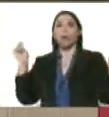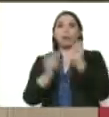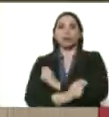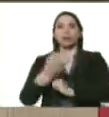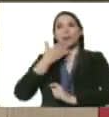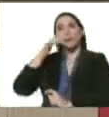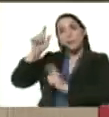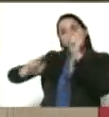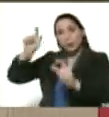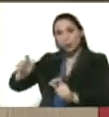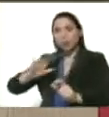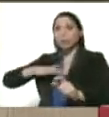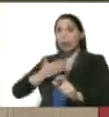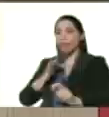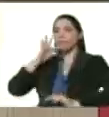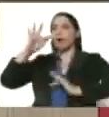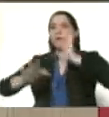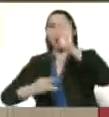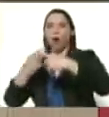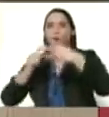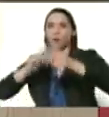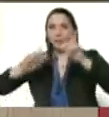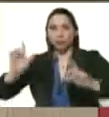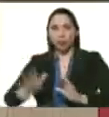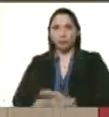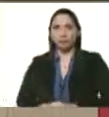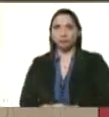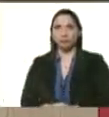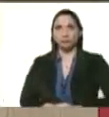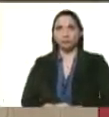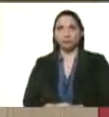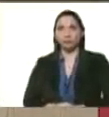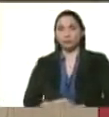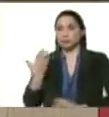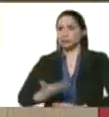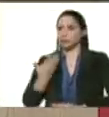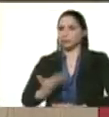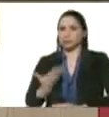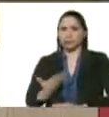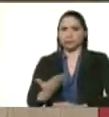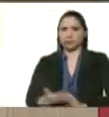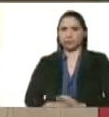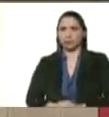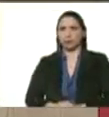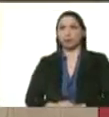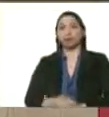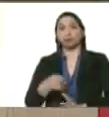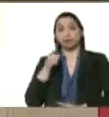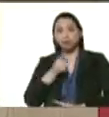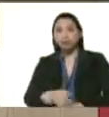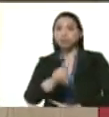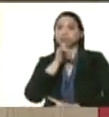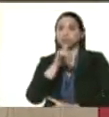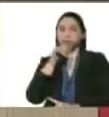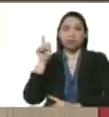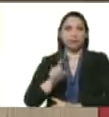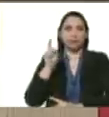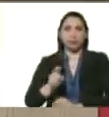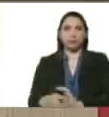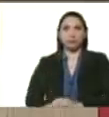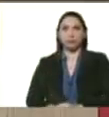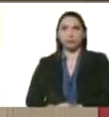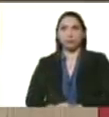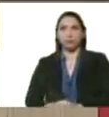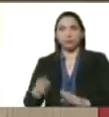potencialmente en una persona que puede contagiar a otros. Por eso la importancia, la relevancia y la necesidad